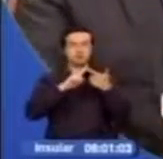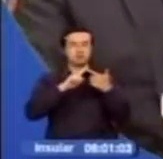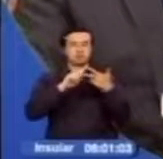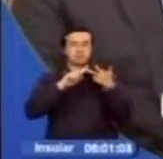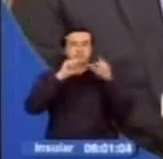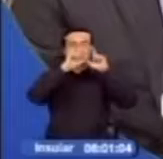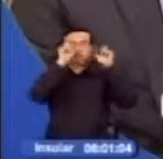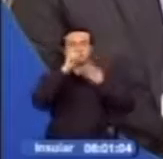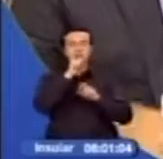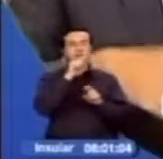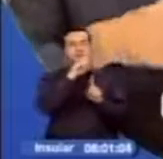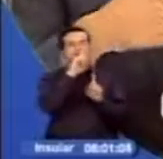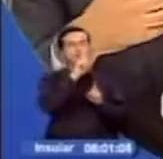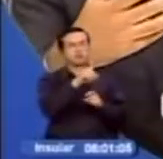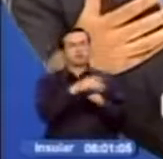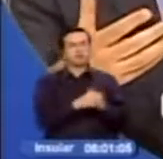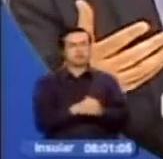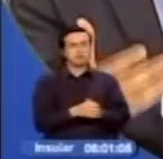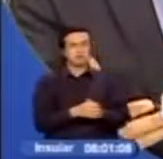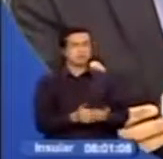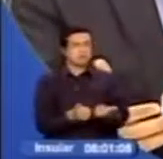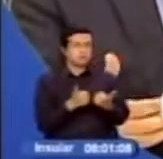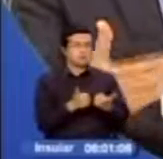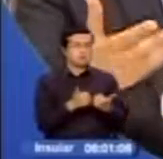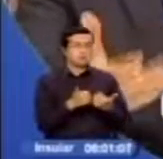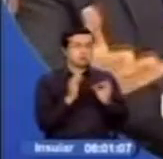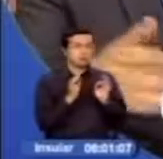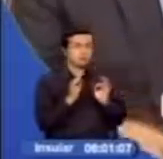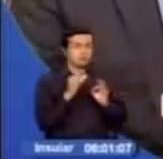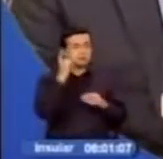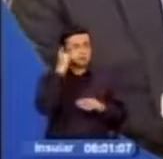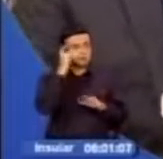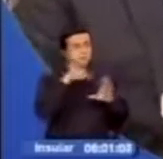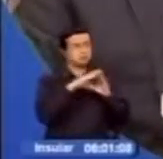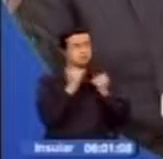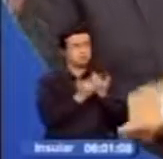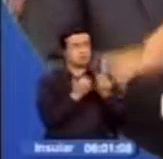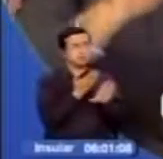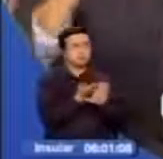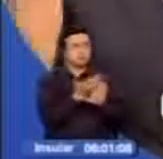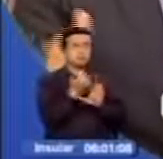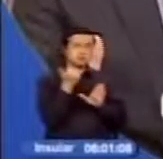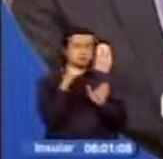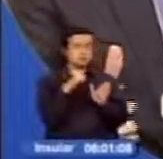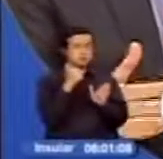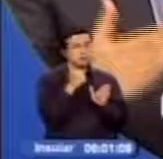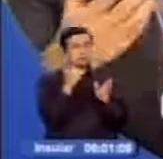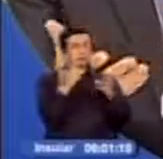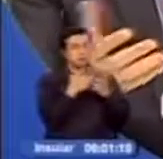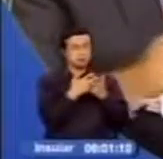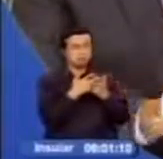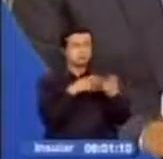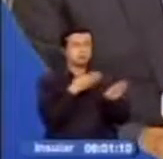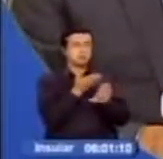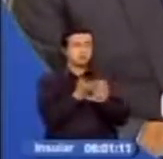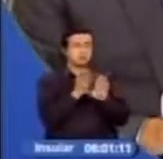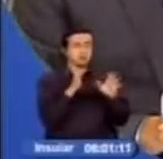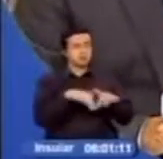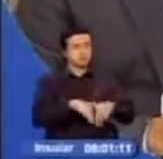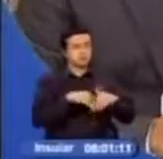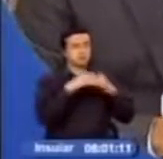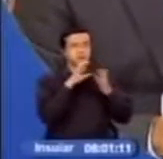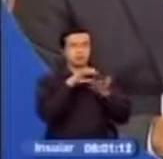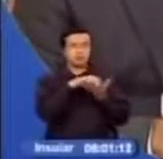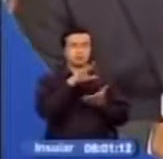privado. Yo le pregunto, alcalde, ¿esta es la fórmula del éxito? ¿Qué opina usted sobre esta propuesta, sobre esta mancomunidad propuesta para levantar a